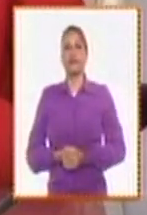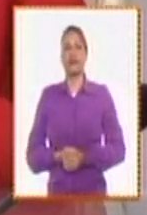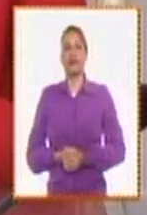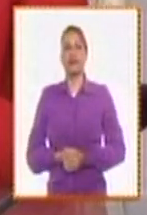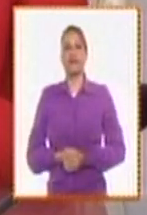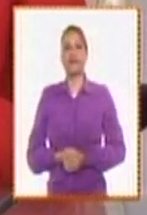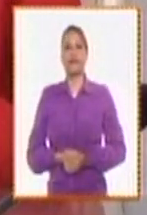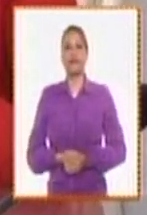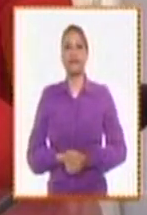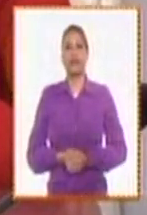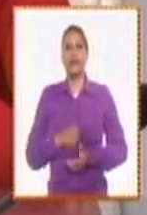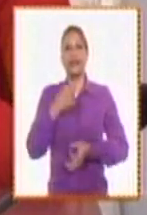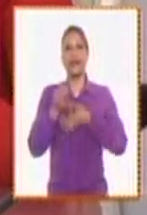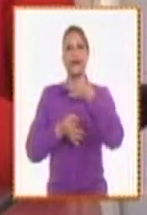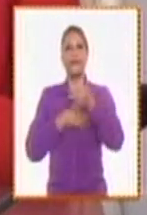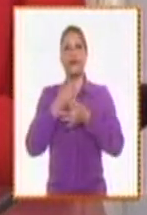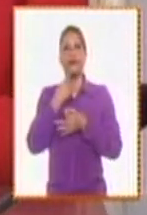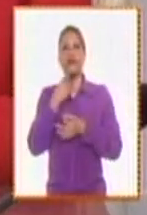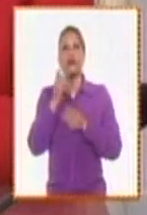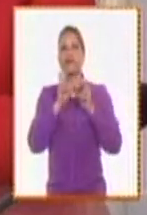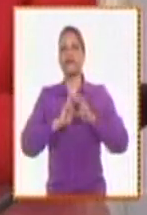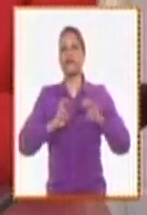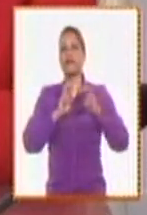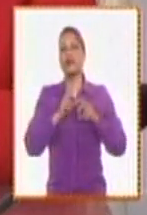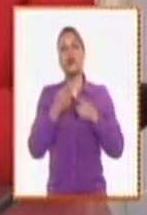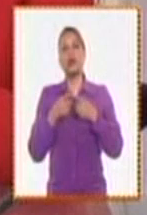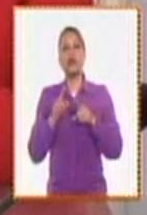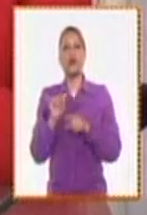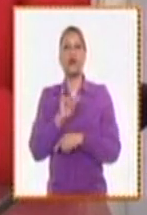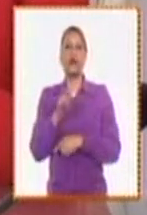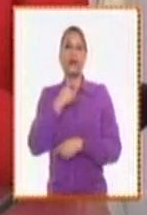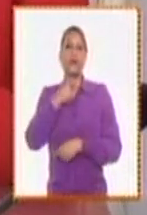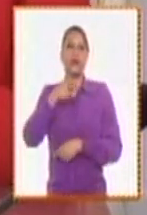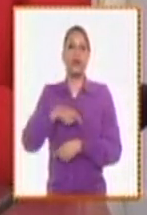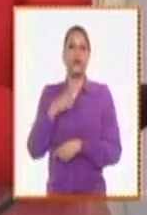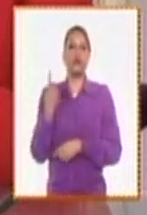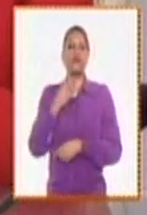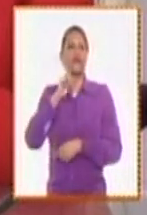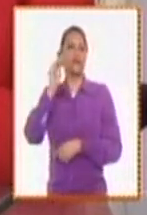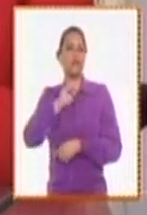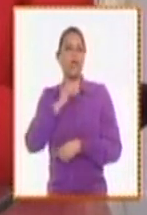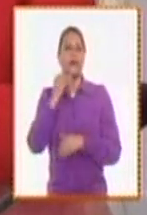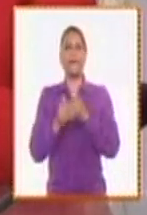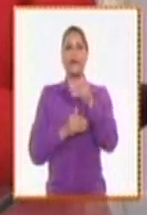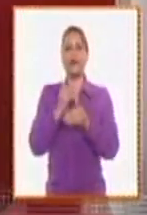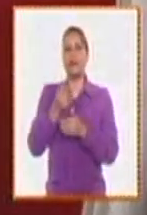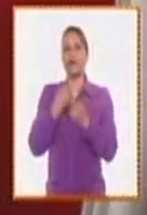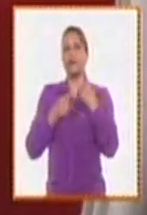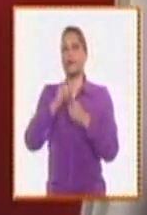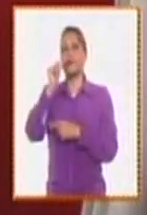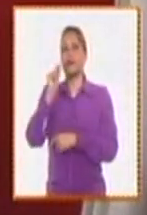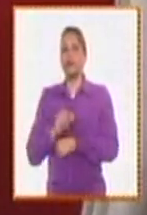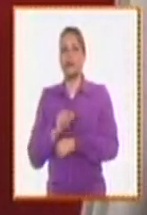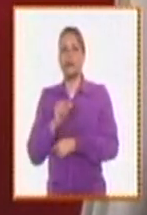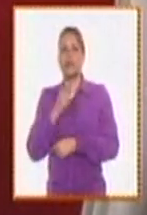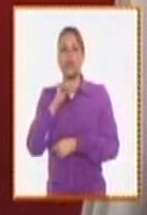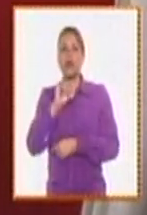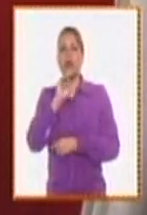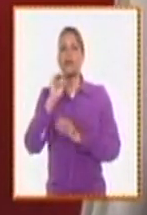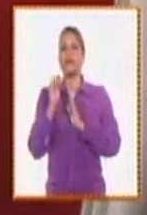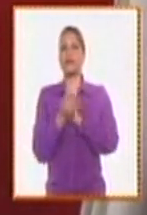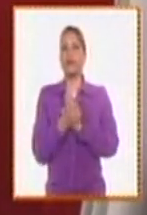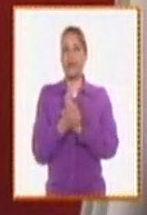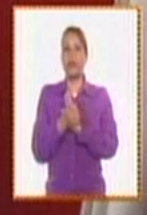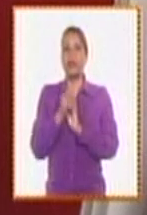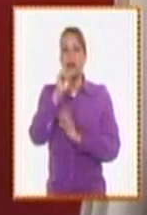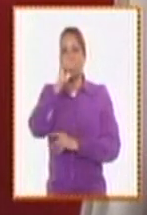se refirió con relación al escamoteo. Es común que nosotros conozcamos procesos donde las personas al final oculten esta droga que